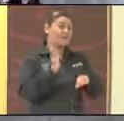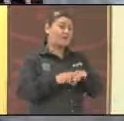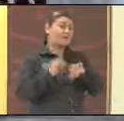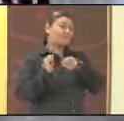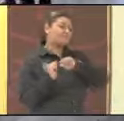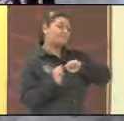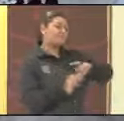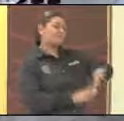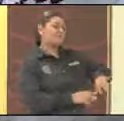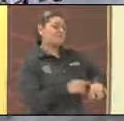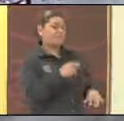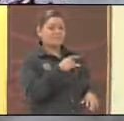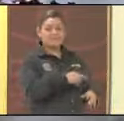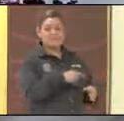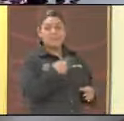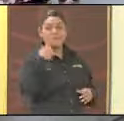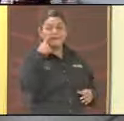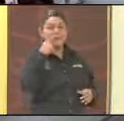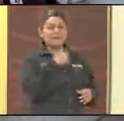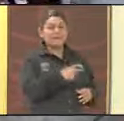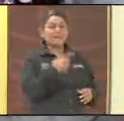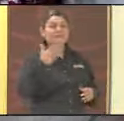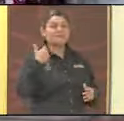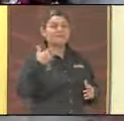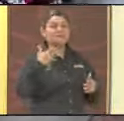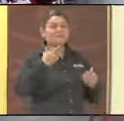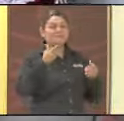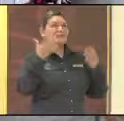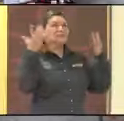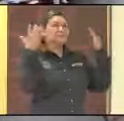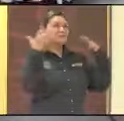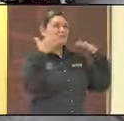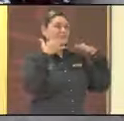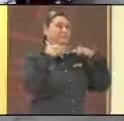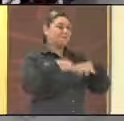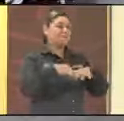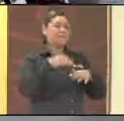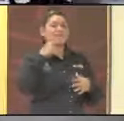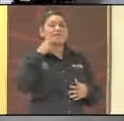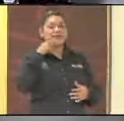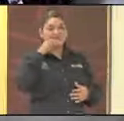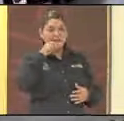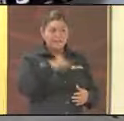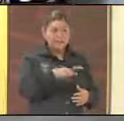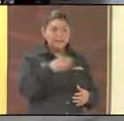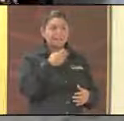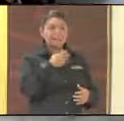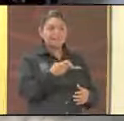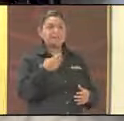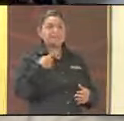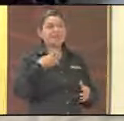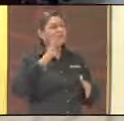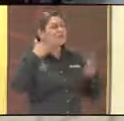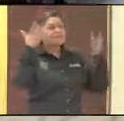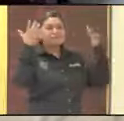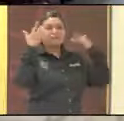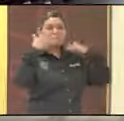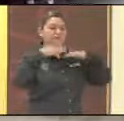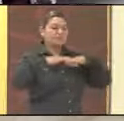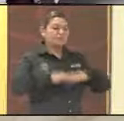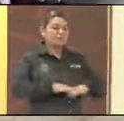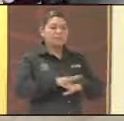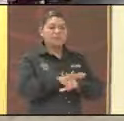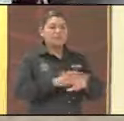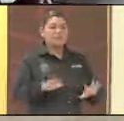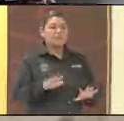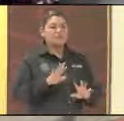ahí atrás, pues están colapsados, y pues esos los vamos a demoler,